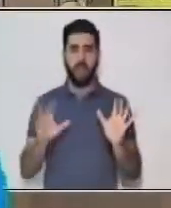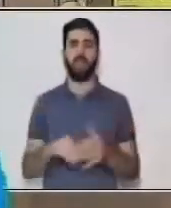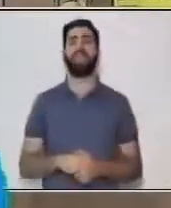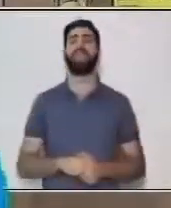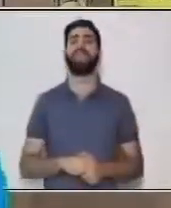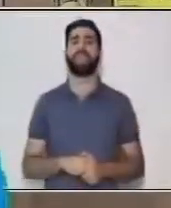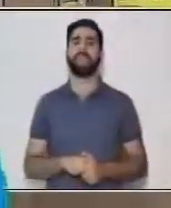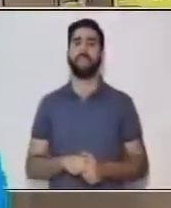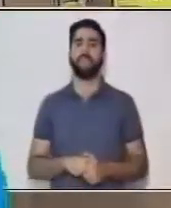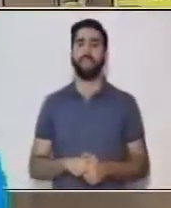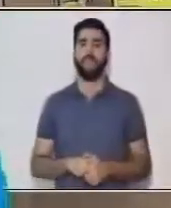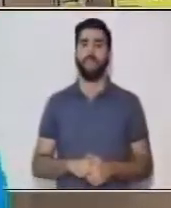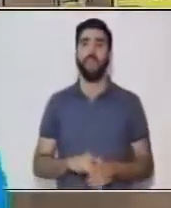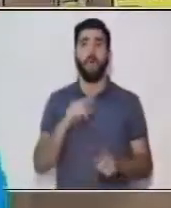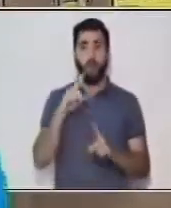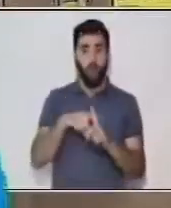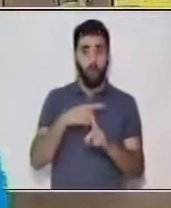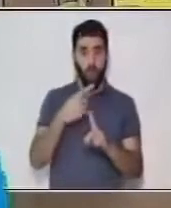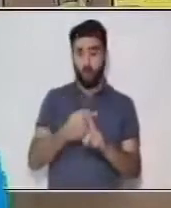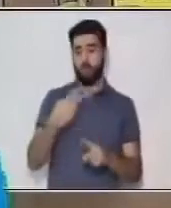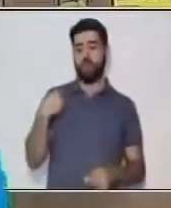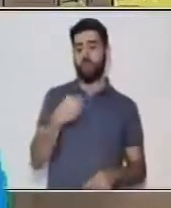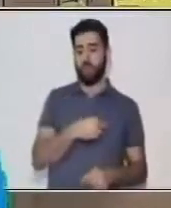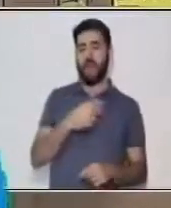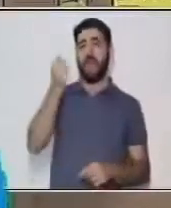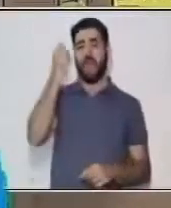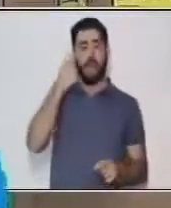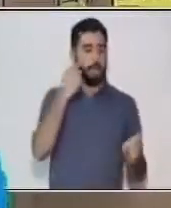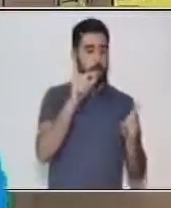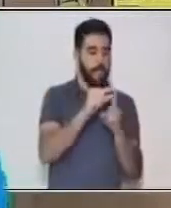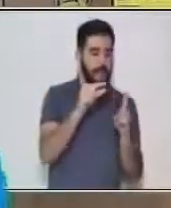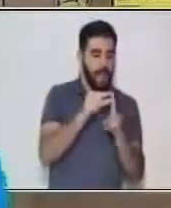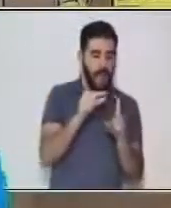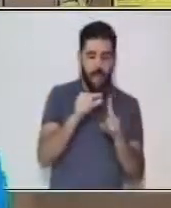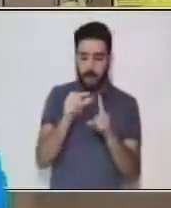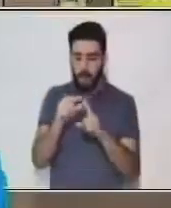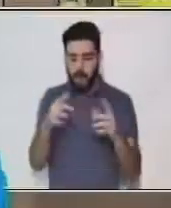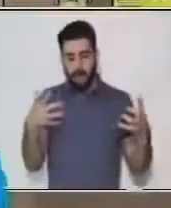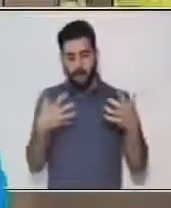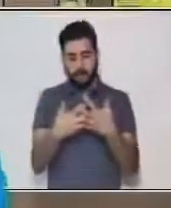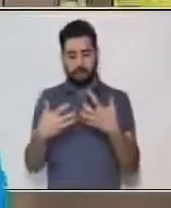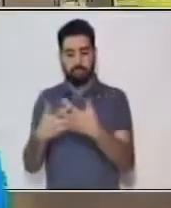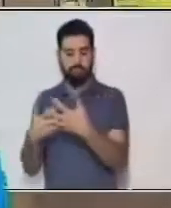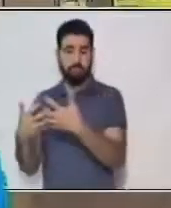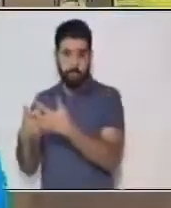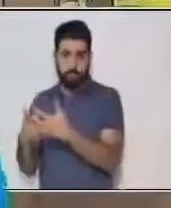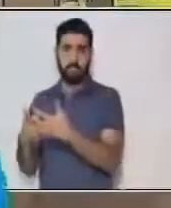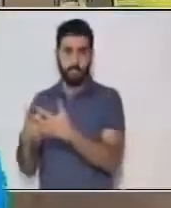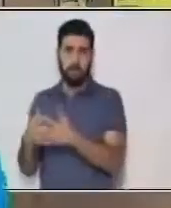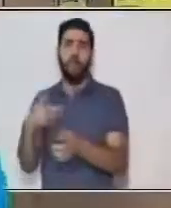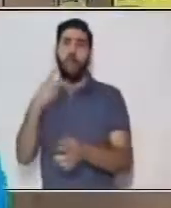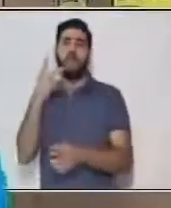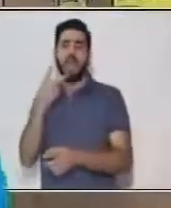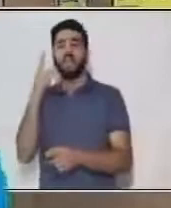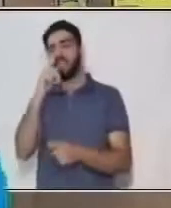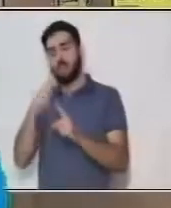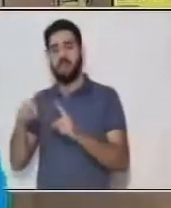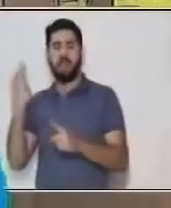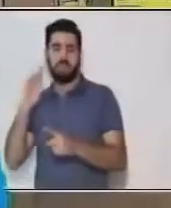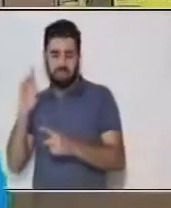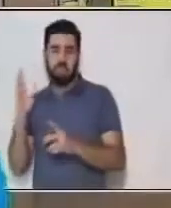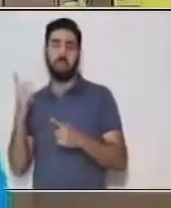aprendemos la correspondencia entre las letras y sonidos, lo cual nos permite empezar a decodificar